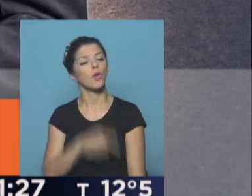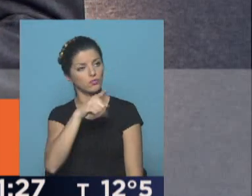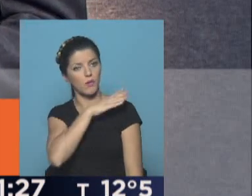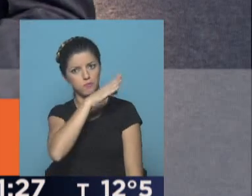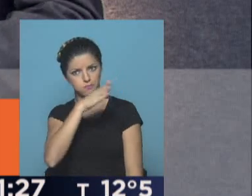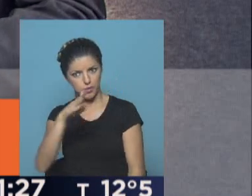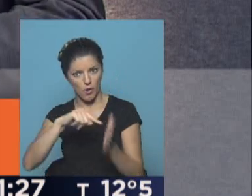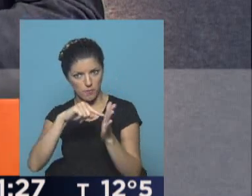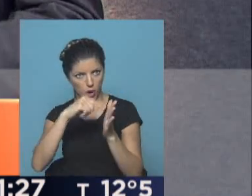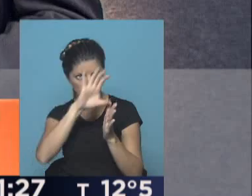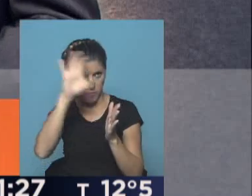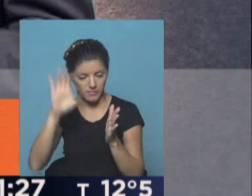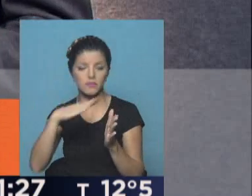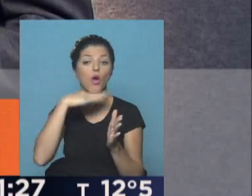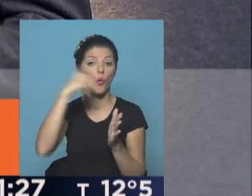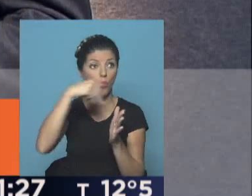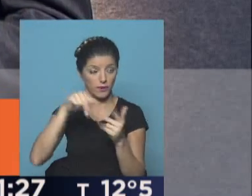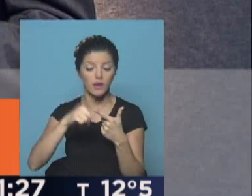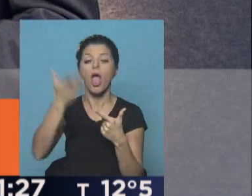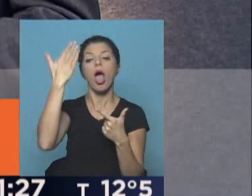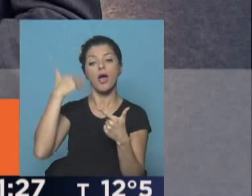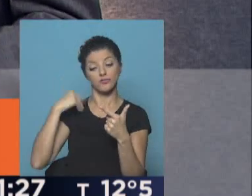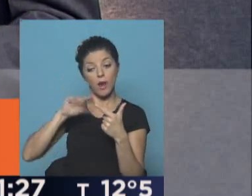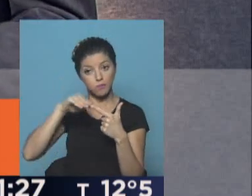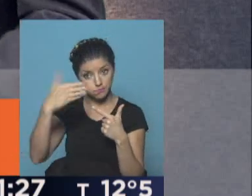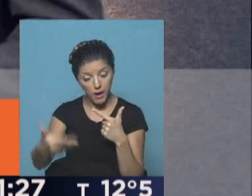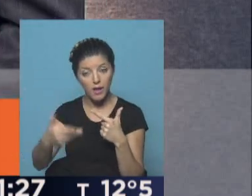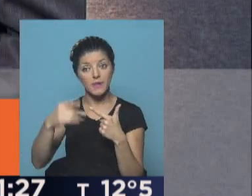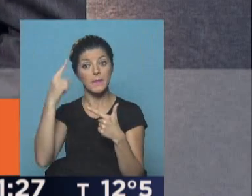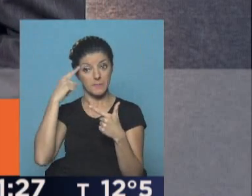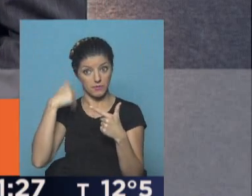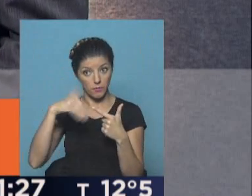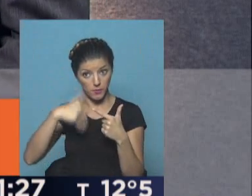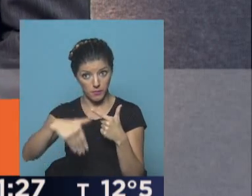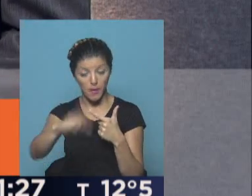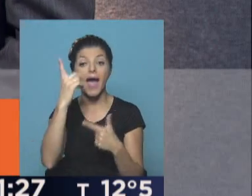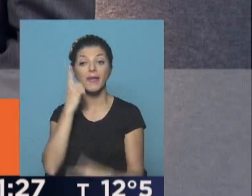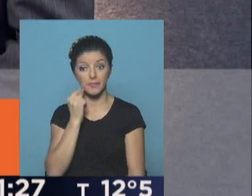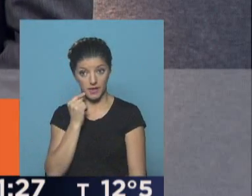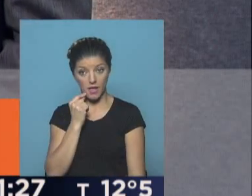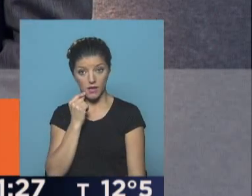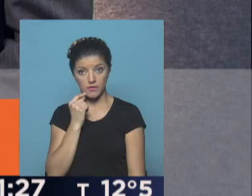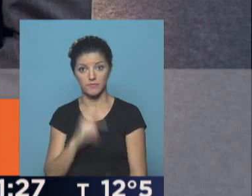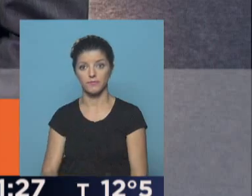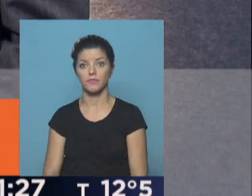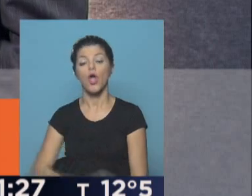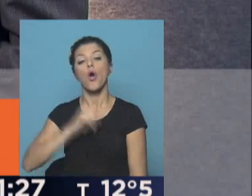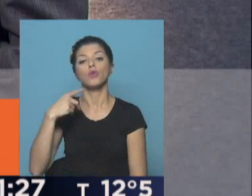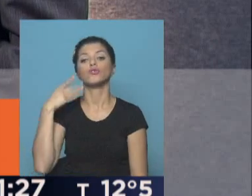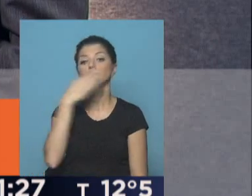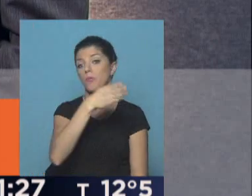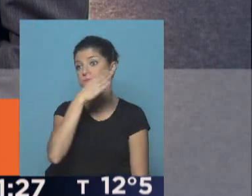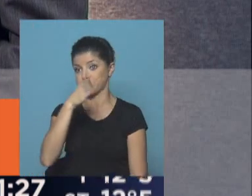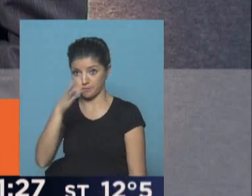aires vine de junín ayer estuvo por el conurbano bonaerense tiene planificadas para los próximos días otras recorridas en